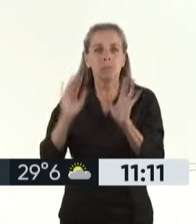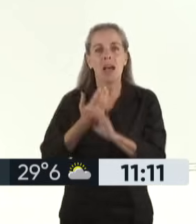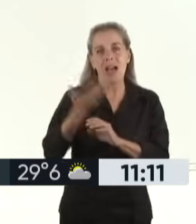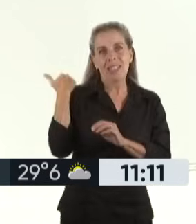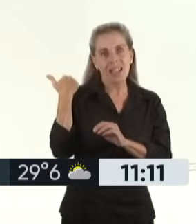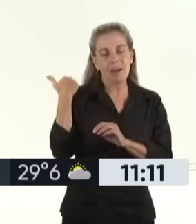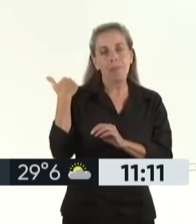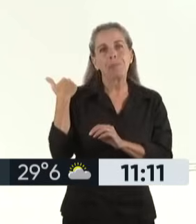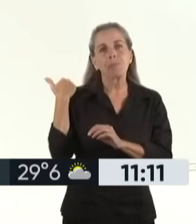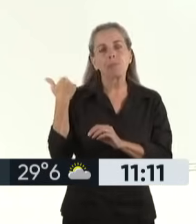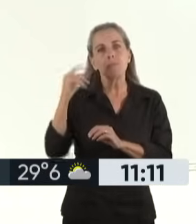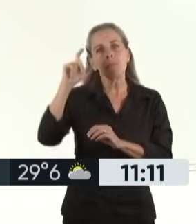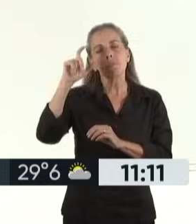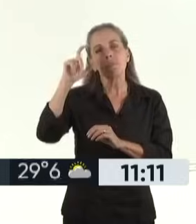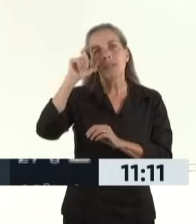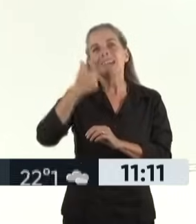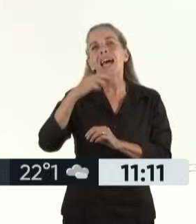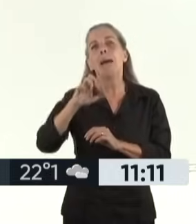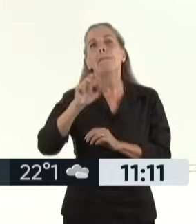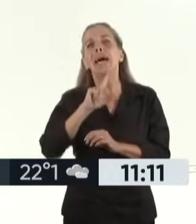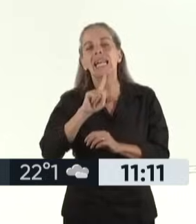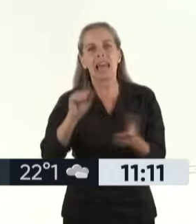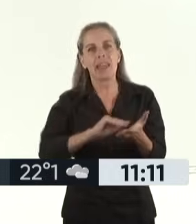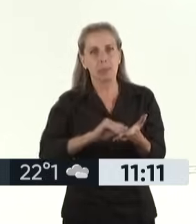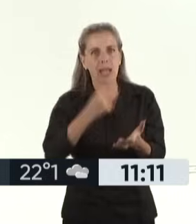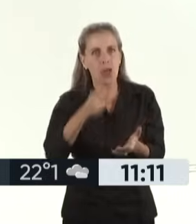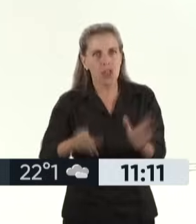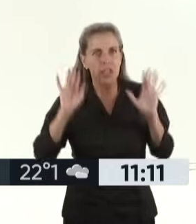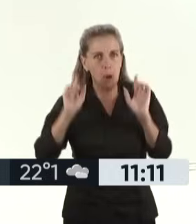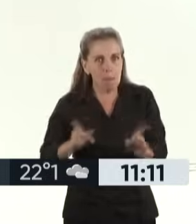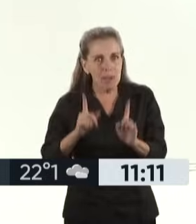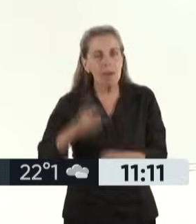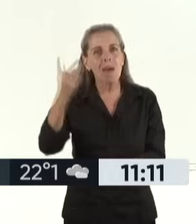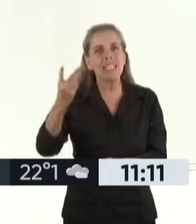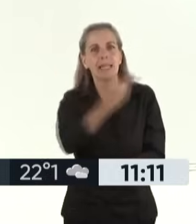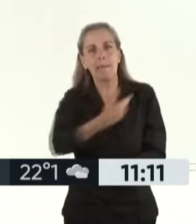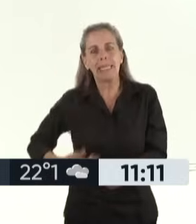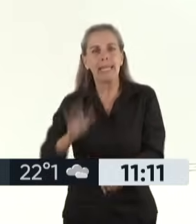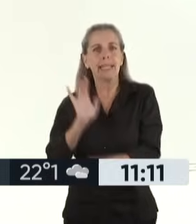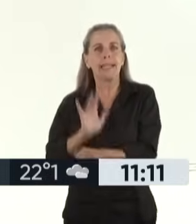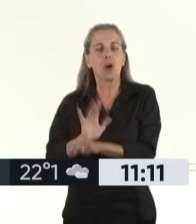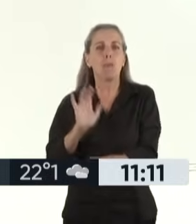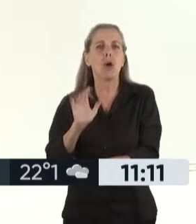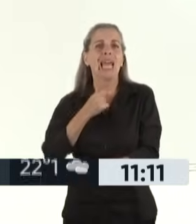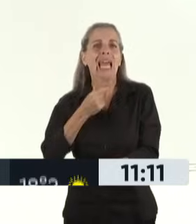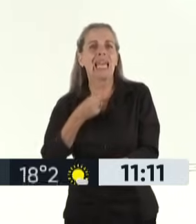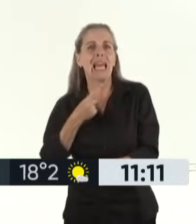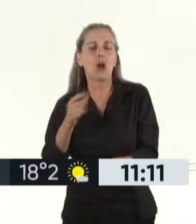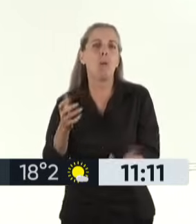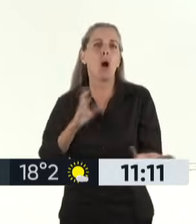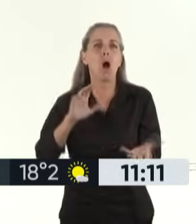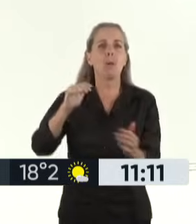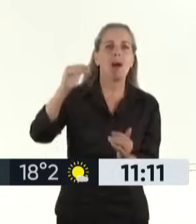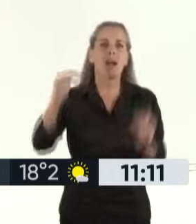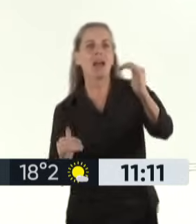flamante oficialista, Espert, el diputado, no descartó que la propia vice busque desestabilizar al gobierno de Javier